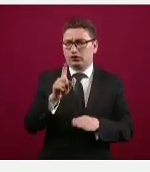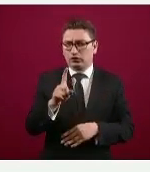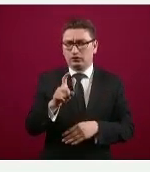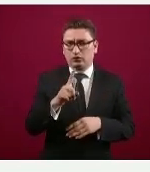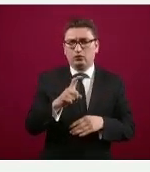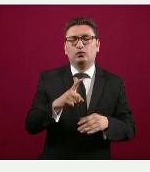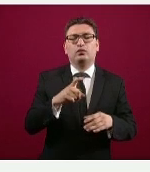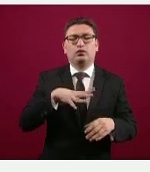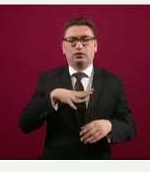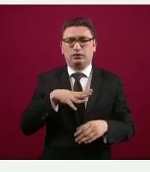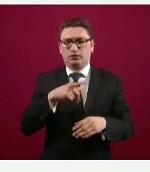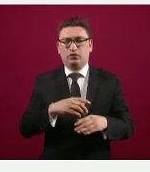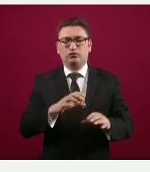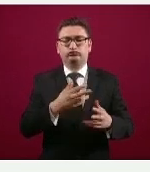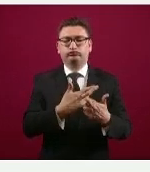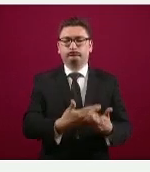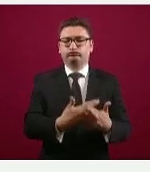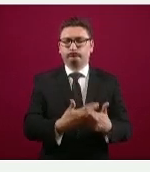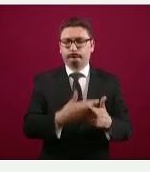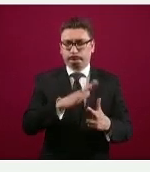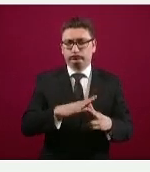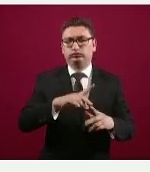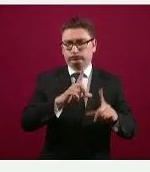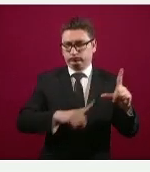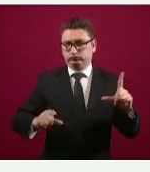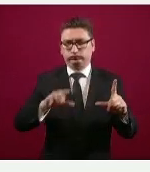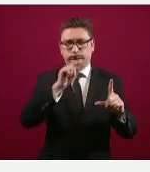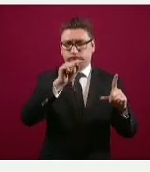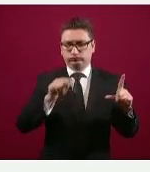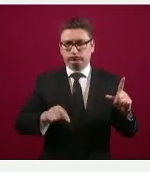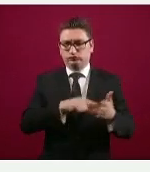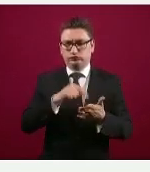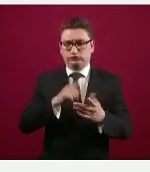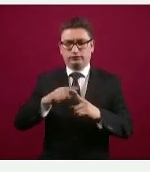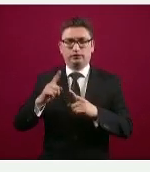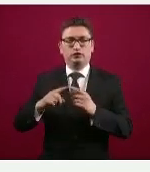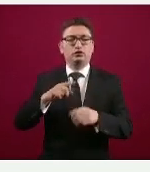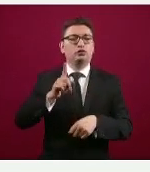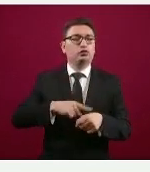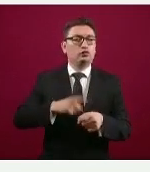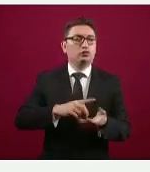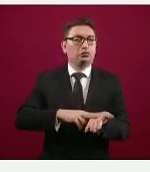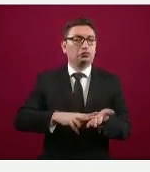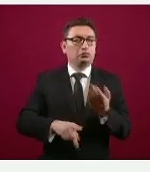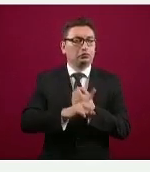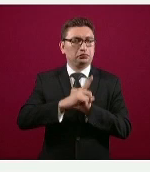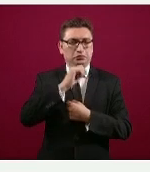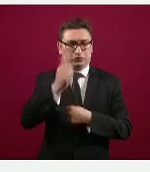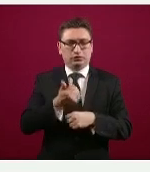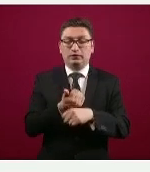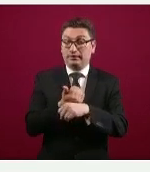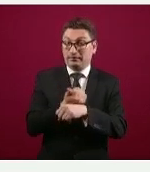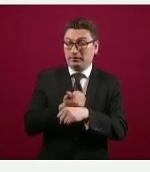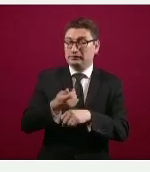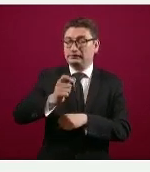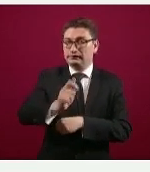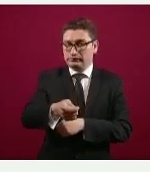principales almacenamientos que tiene el país. En verde es donde no tenemos problemas, amarillo